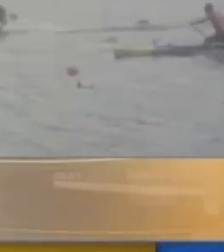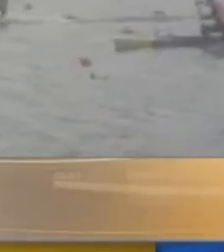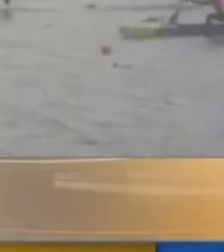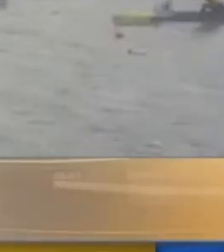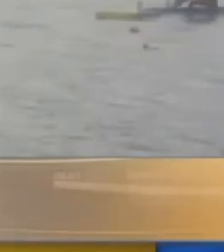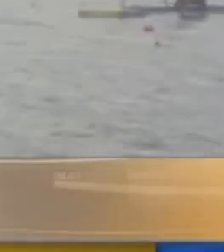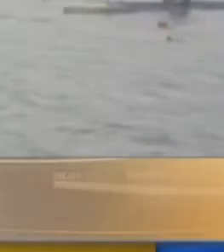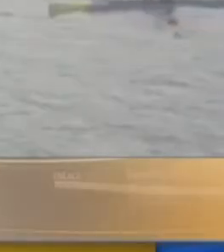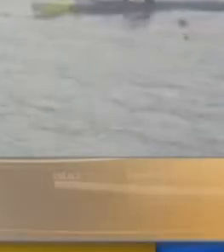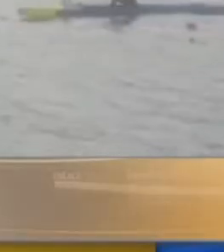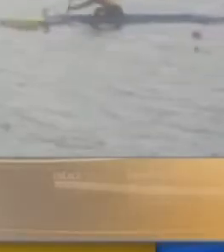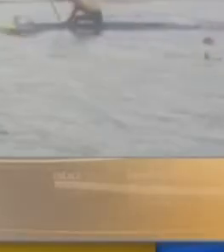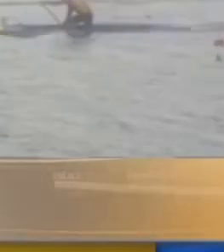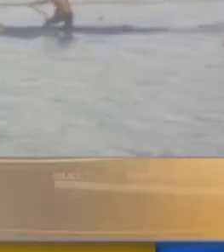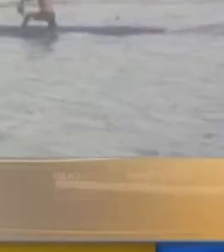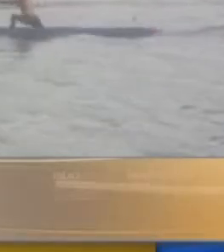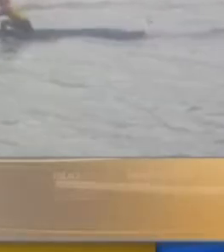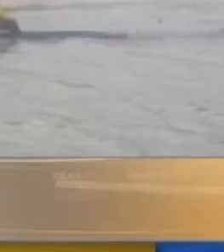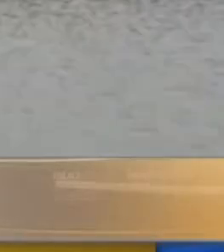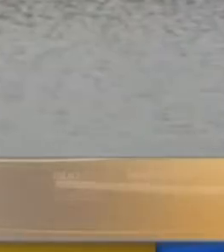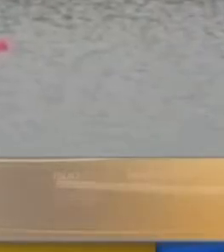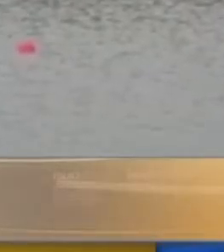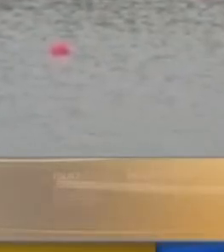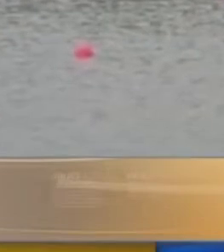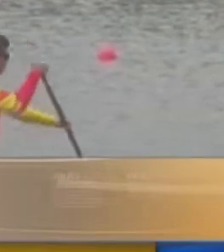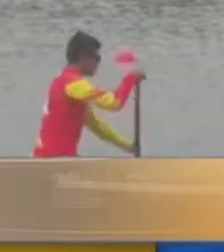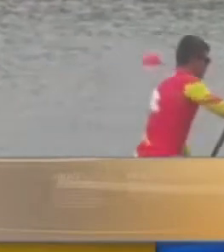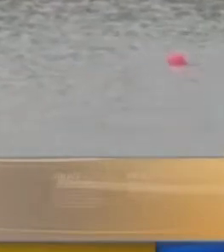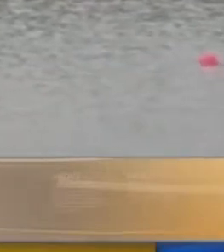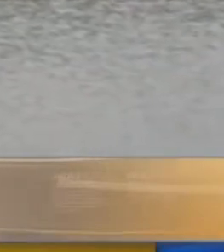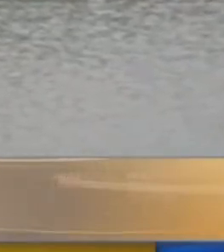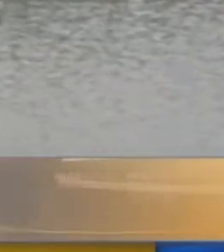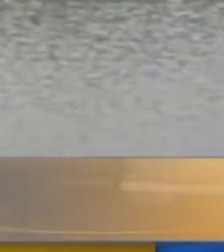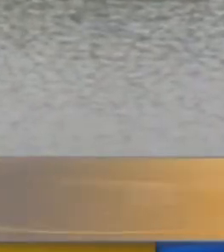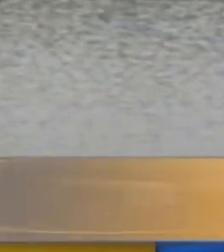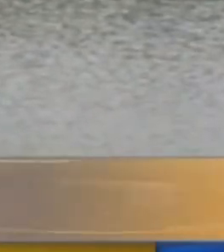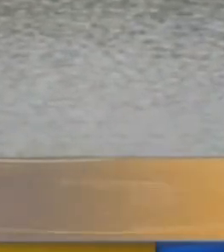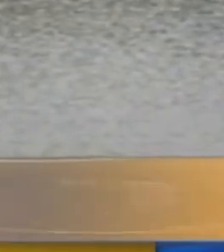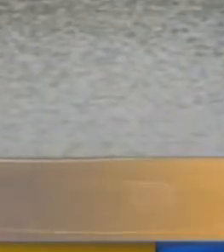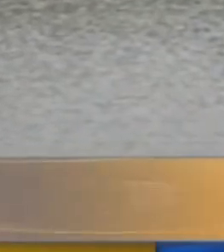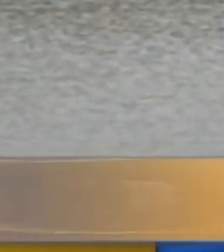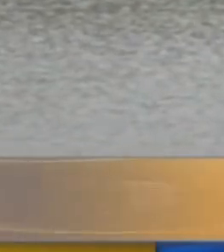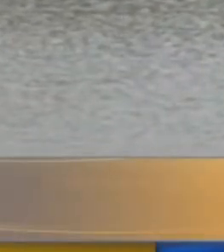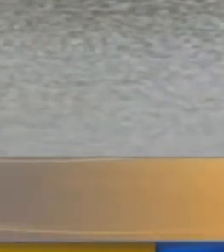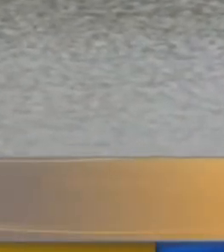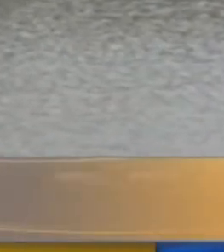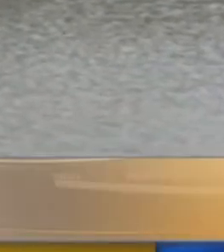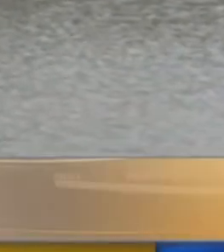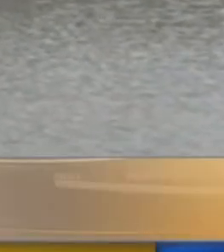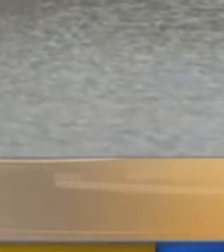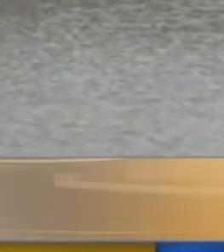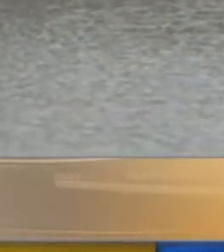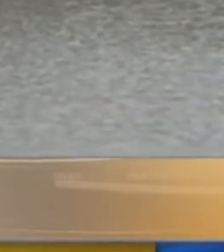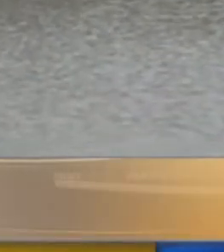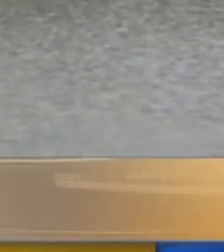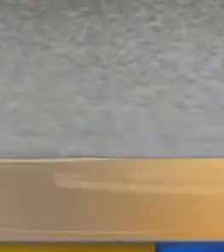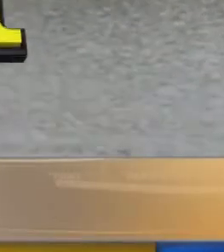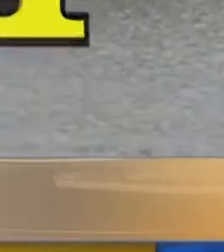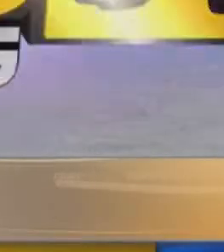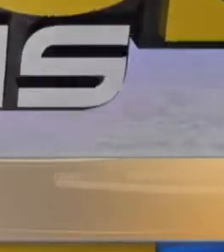deportes, deportistas de la disciplina de canotaje trajeron a la ciudad medallas de Paipa Boyacá. Ahora se aprestan para el suramericano a realizarse en